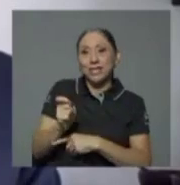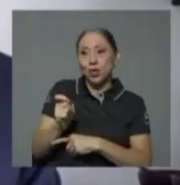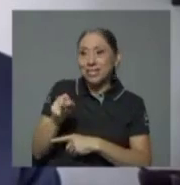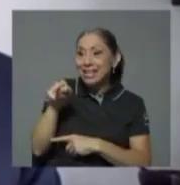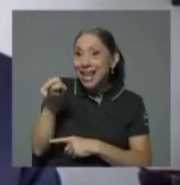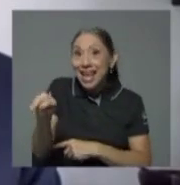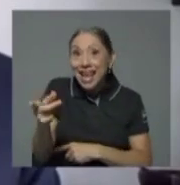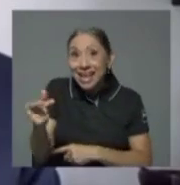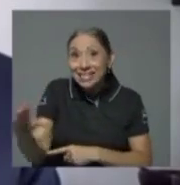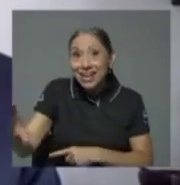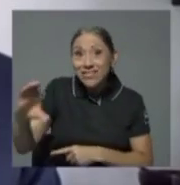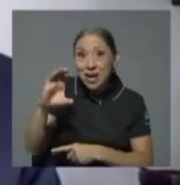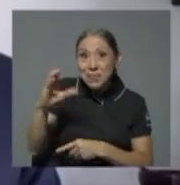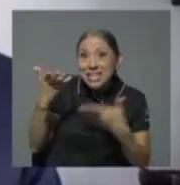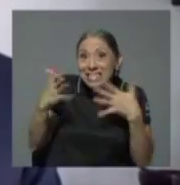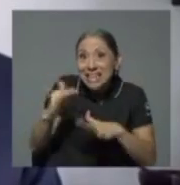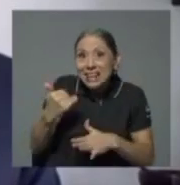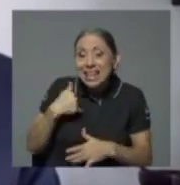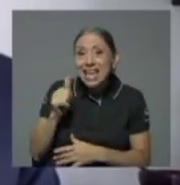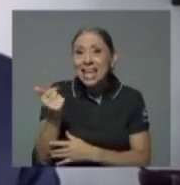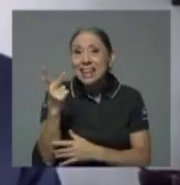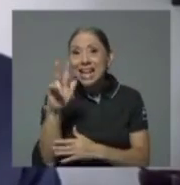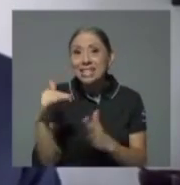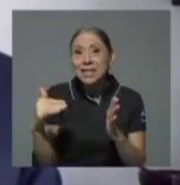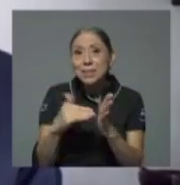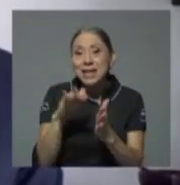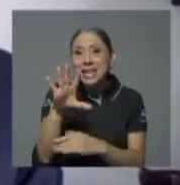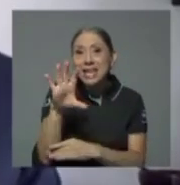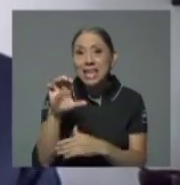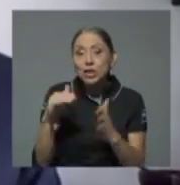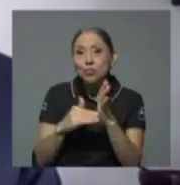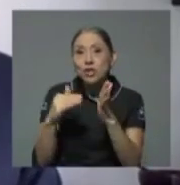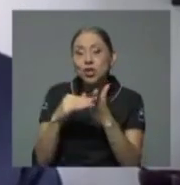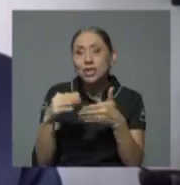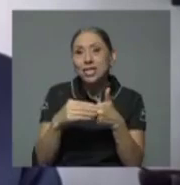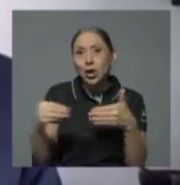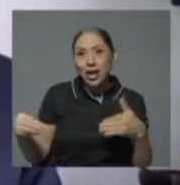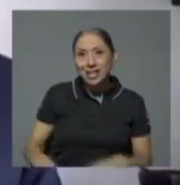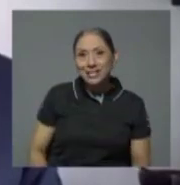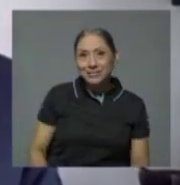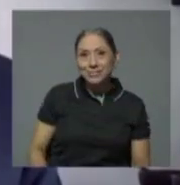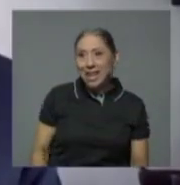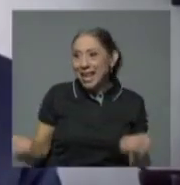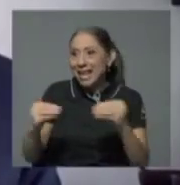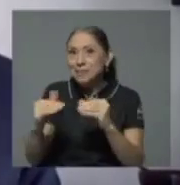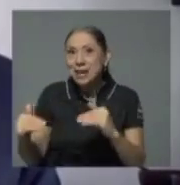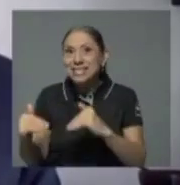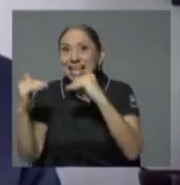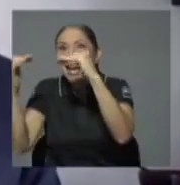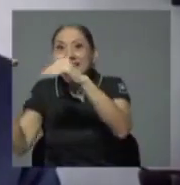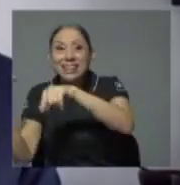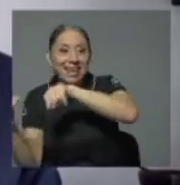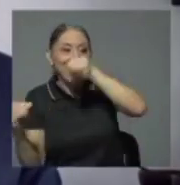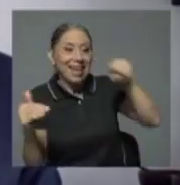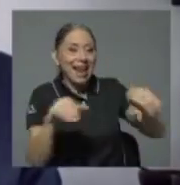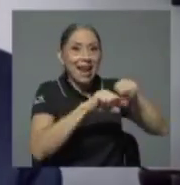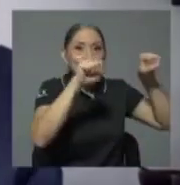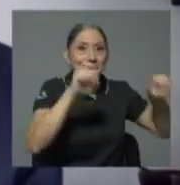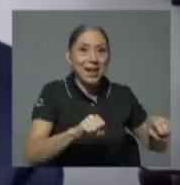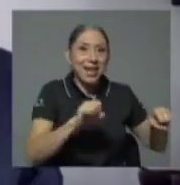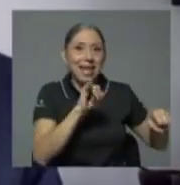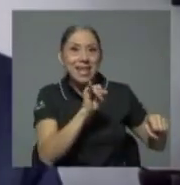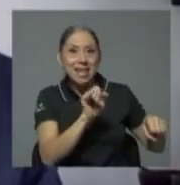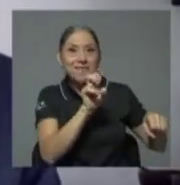ya 13.500 millones de dólares. Es más grande que el régimen de invalidez, vejez y muerte de la Caja. Pero